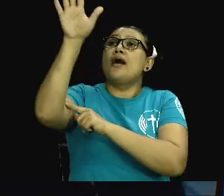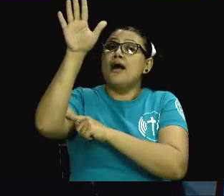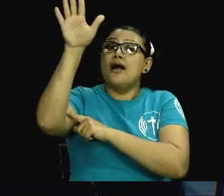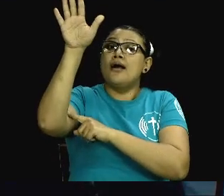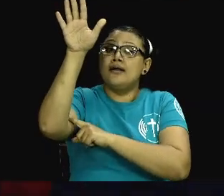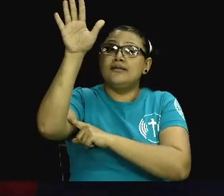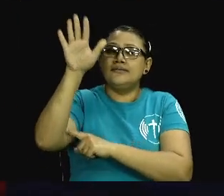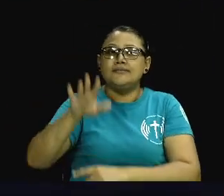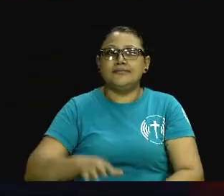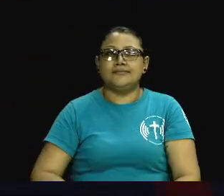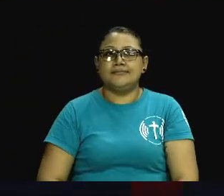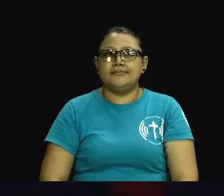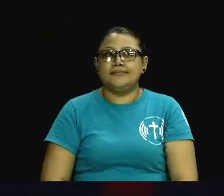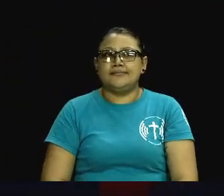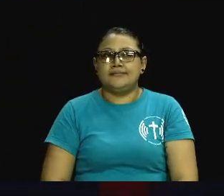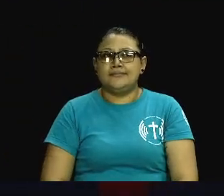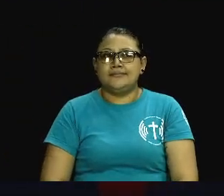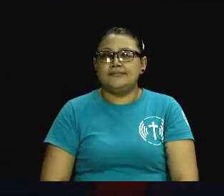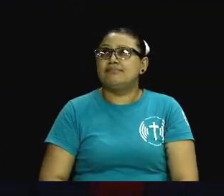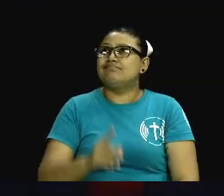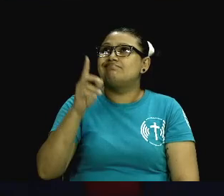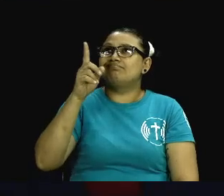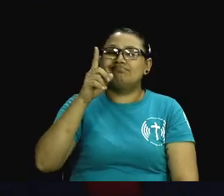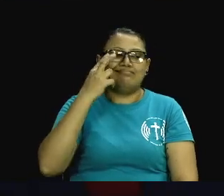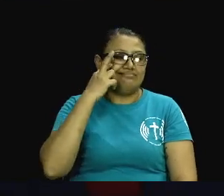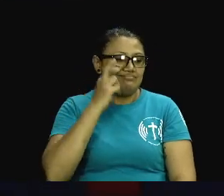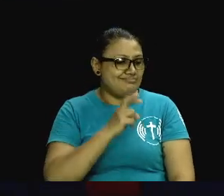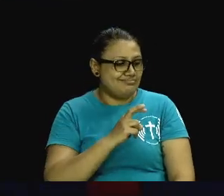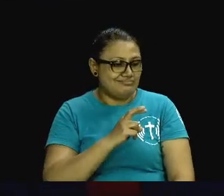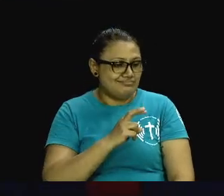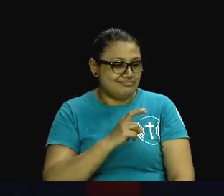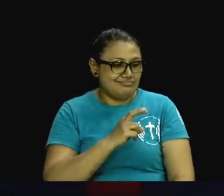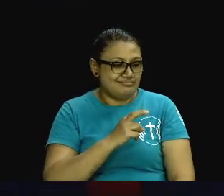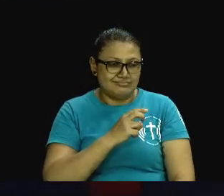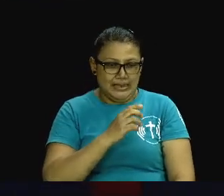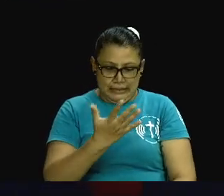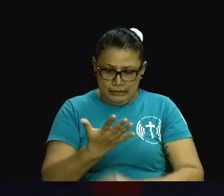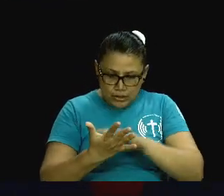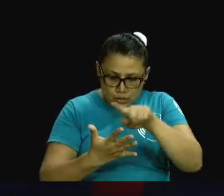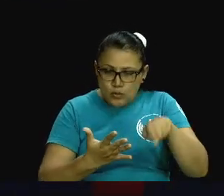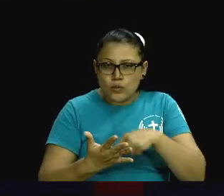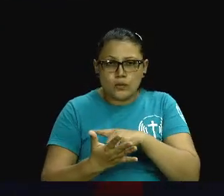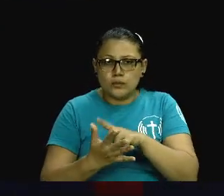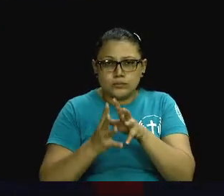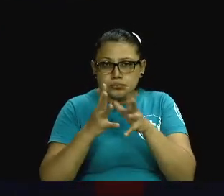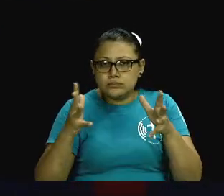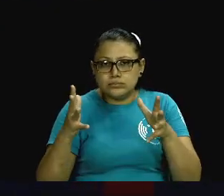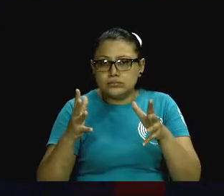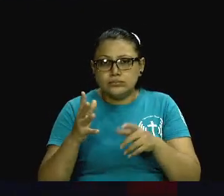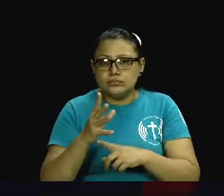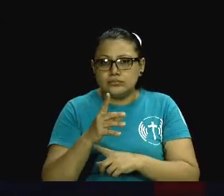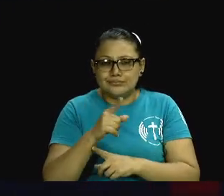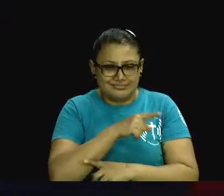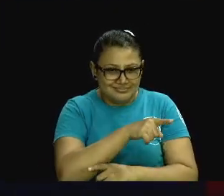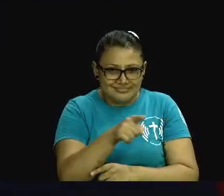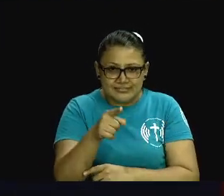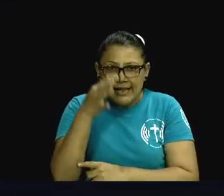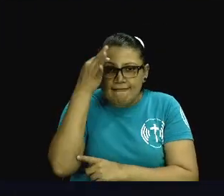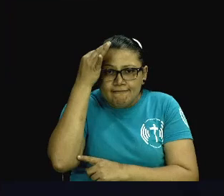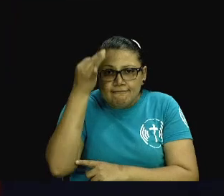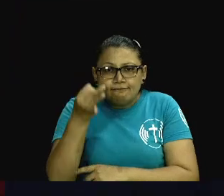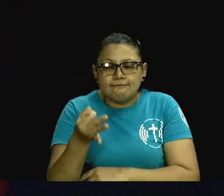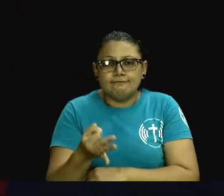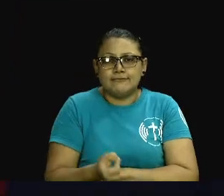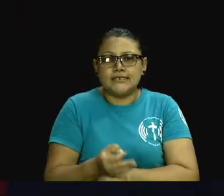pero el cristiano el dios no ve el tamaño de tu palma de la mano del tamaño de tu fe que